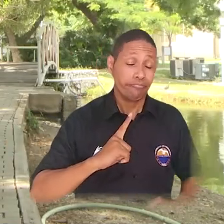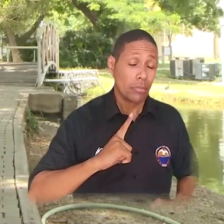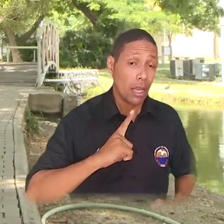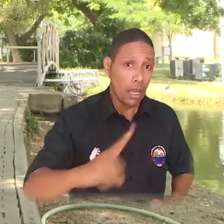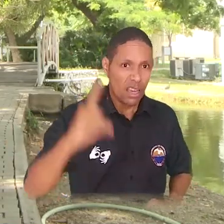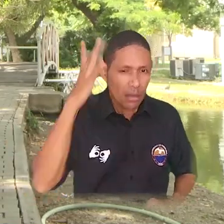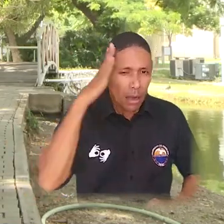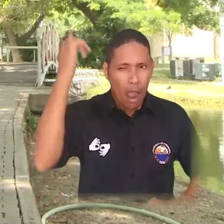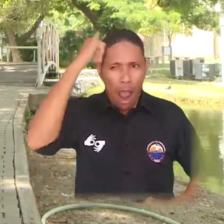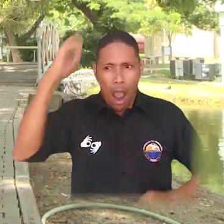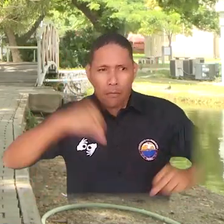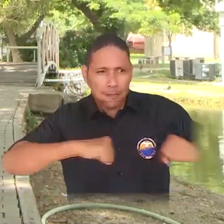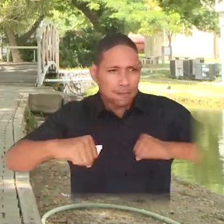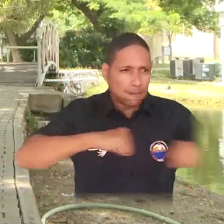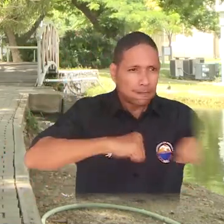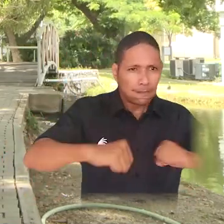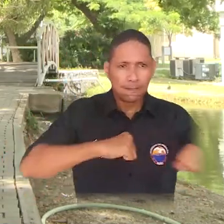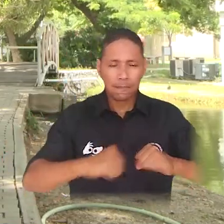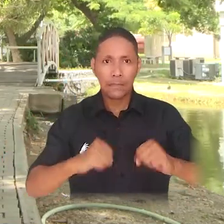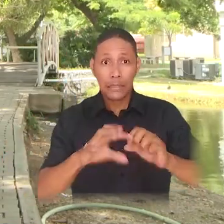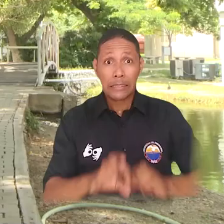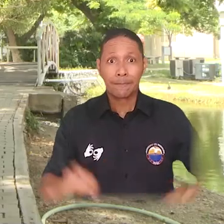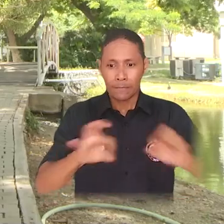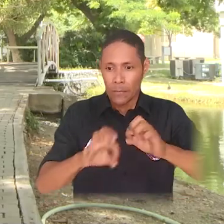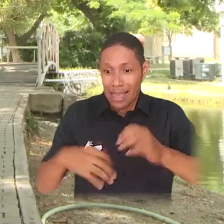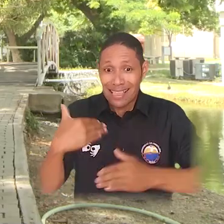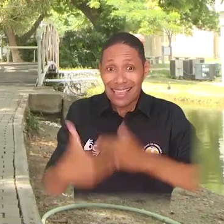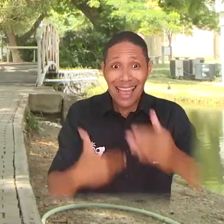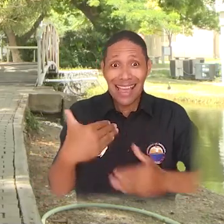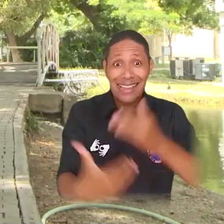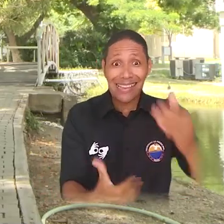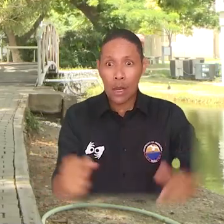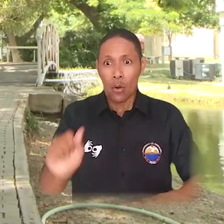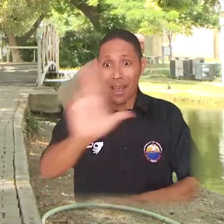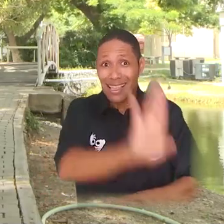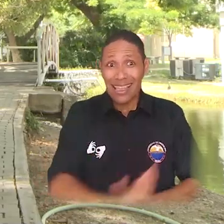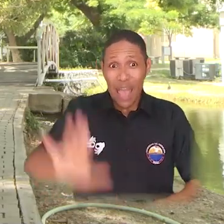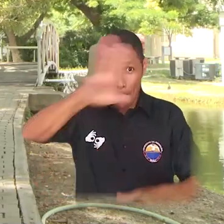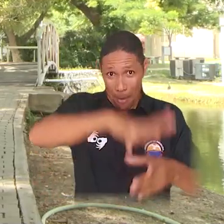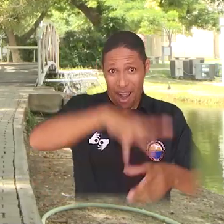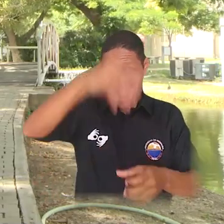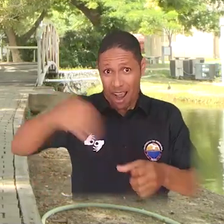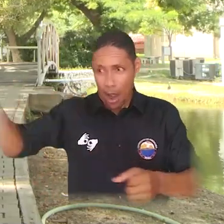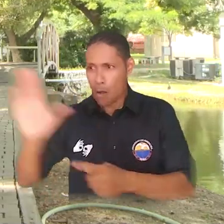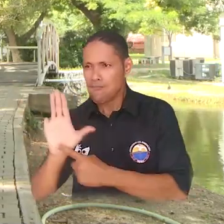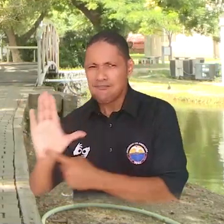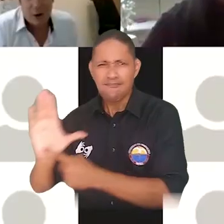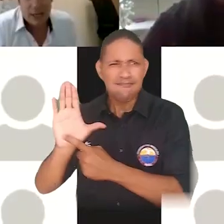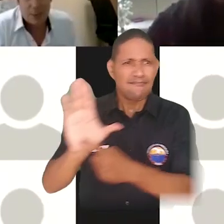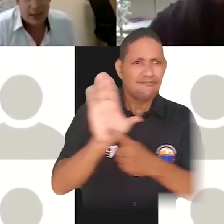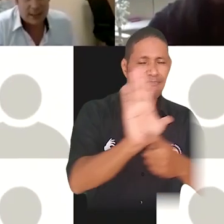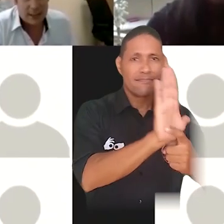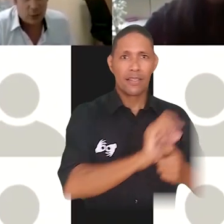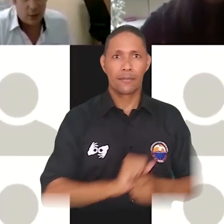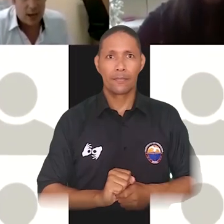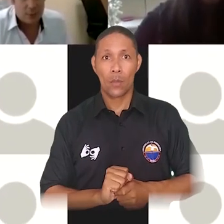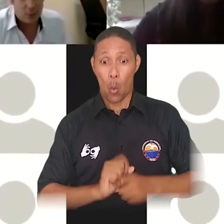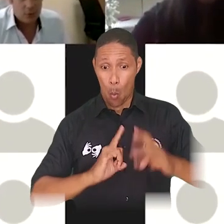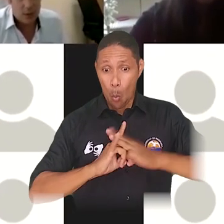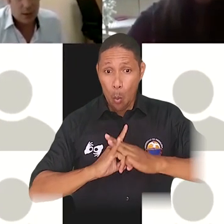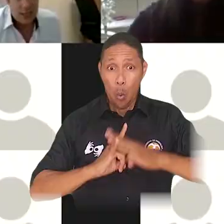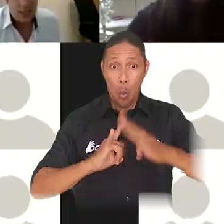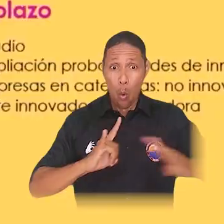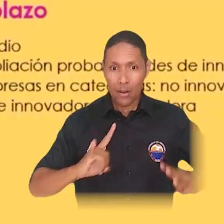liderazgo académico en el organismo que desde la integración trabaja por el desarrollo del departamento en diferentes frentes. La Universidad del